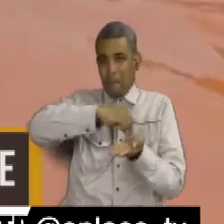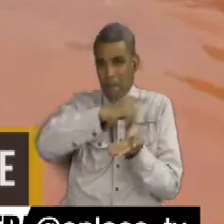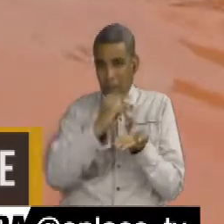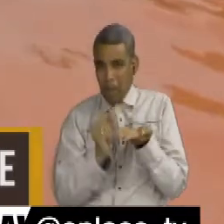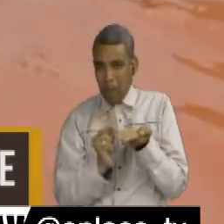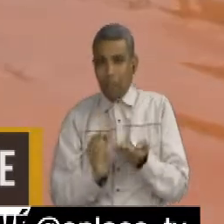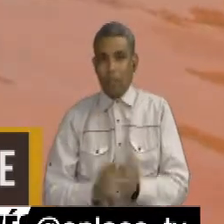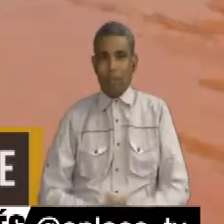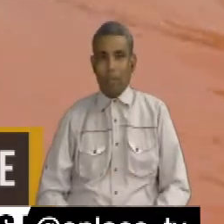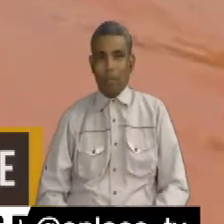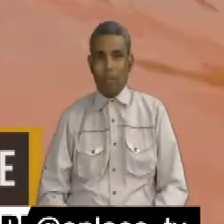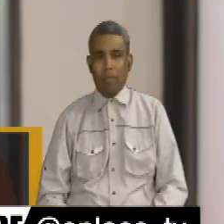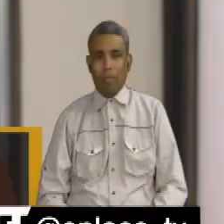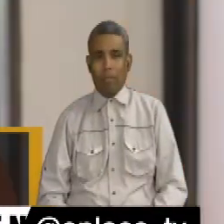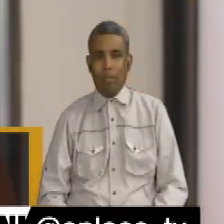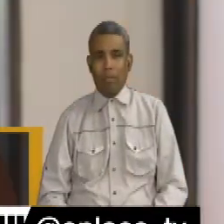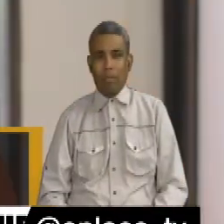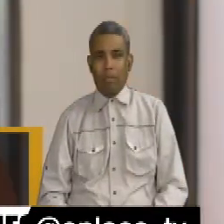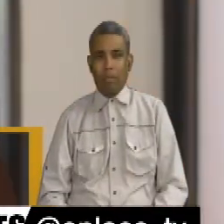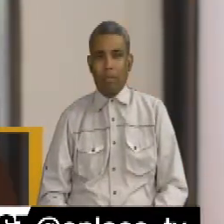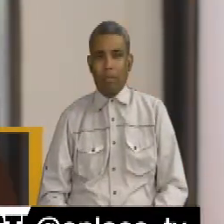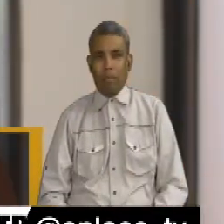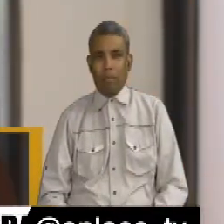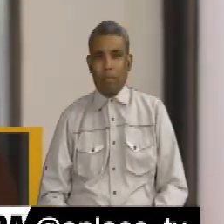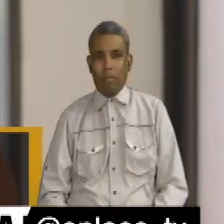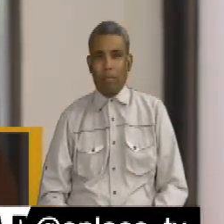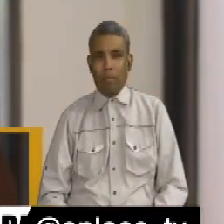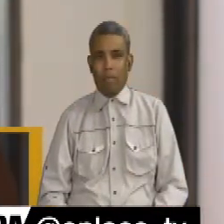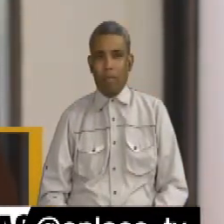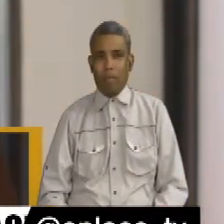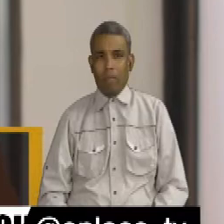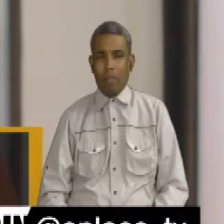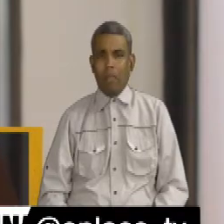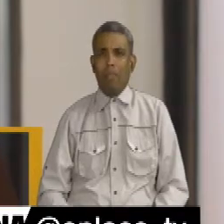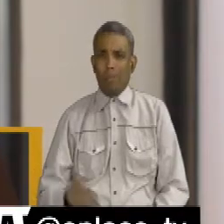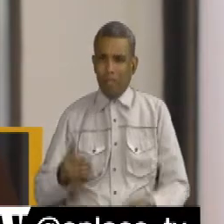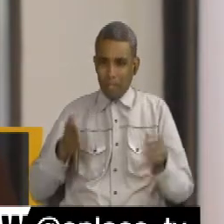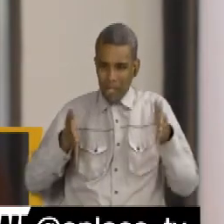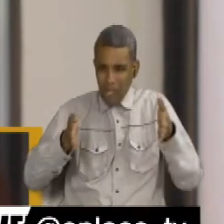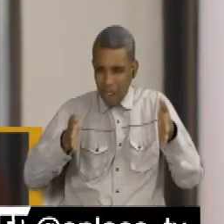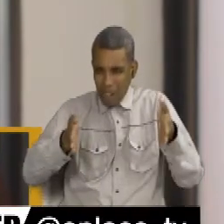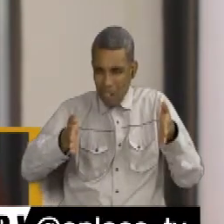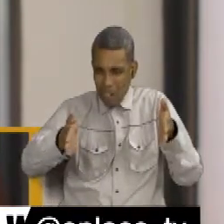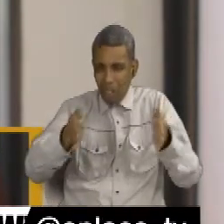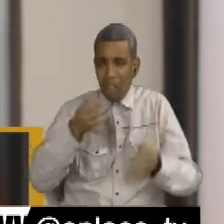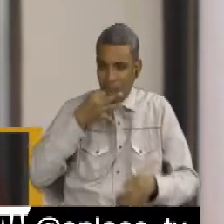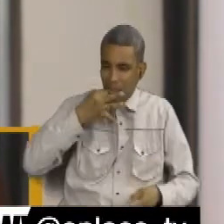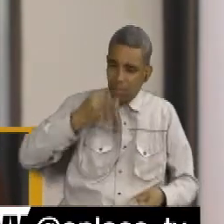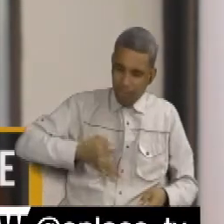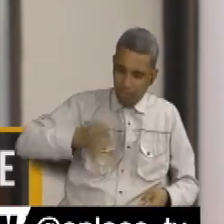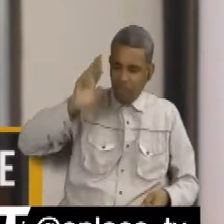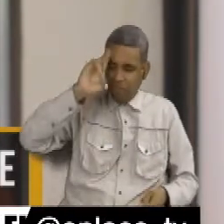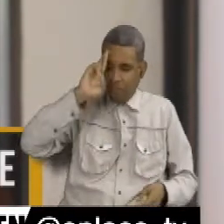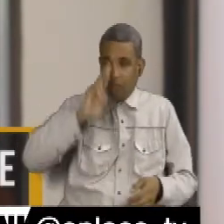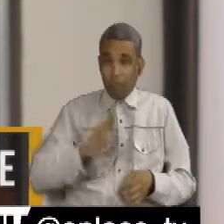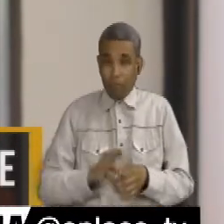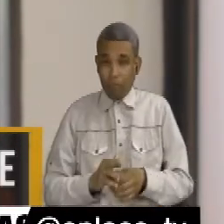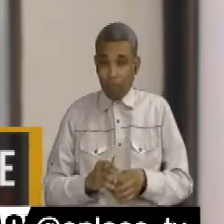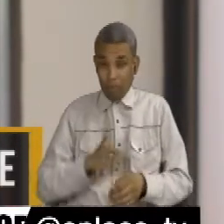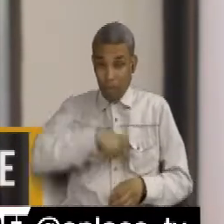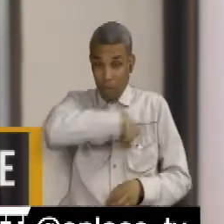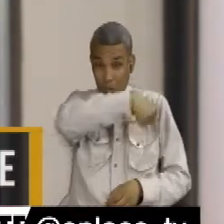mal estado. Hoy el municipio no tiene los recursos para poder habilitar y